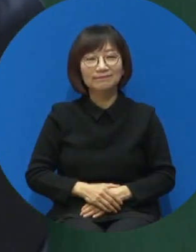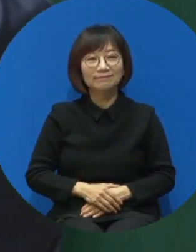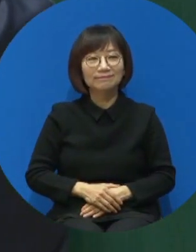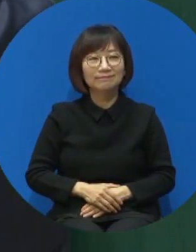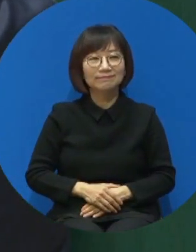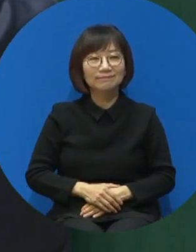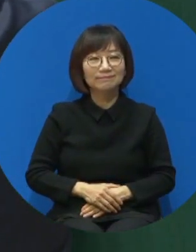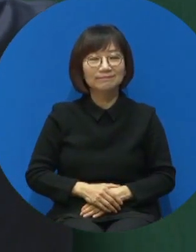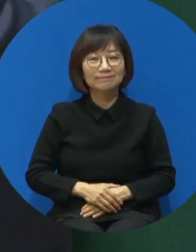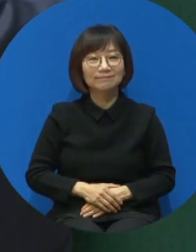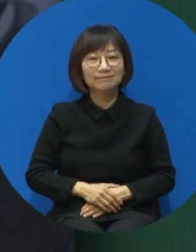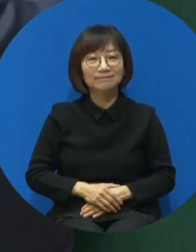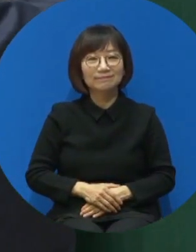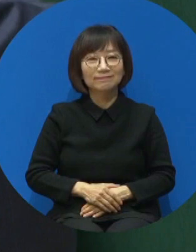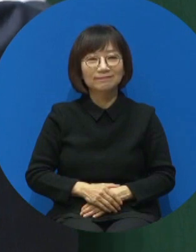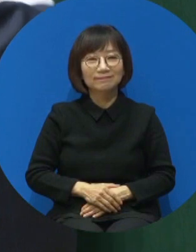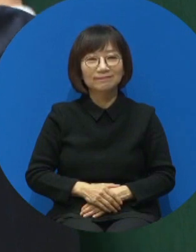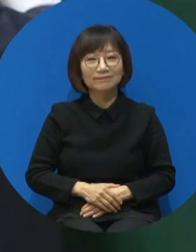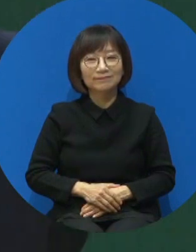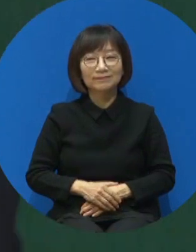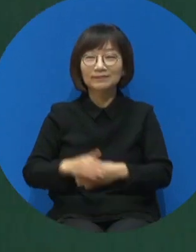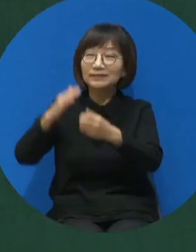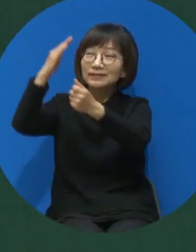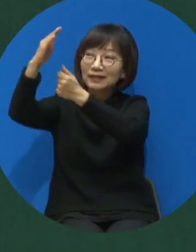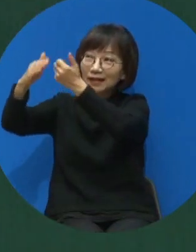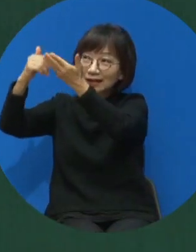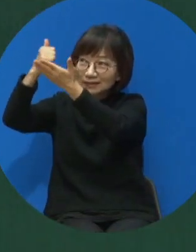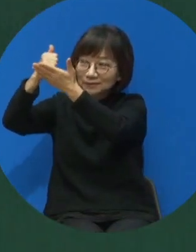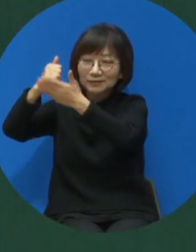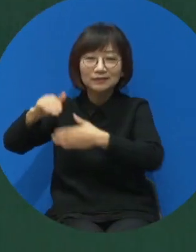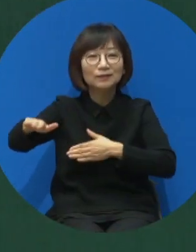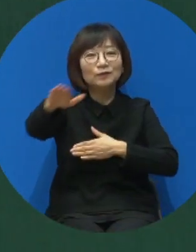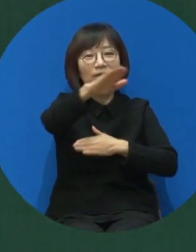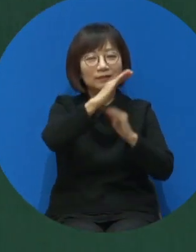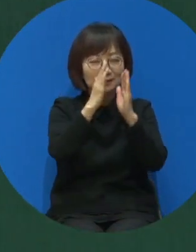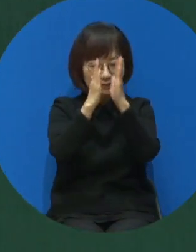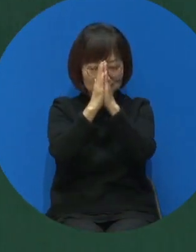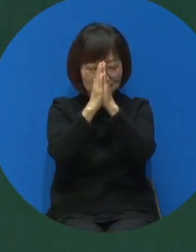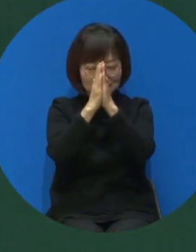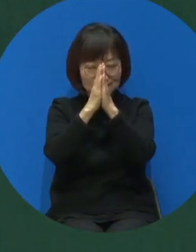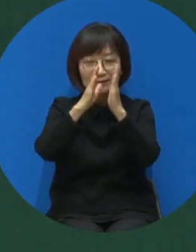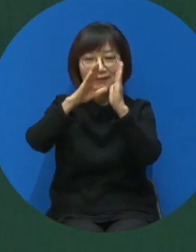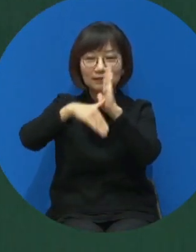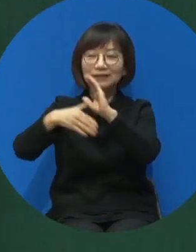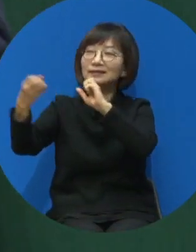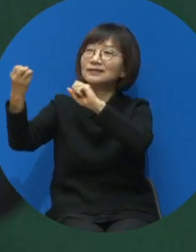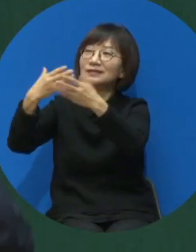hannah limón debes estar dios responde a las oraciones